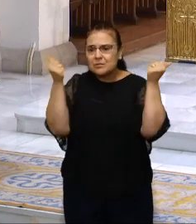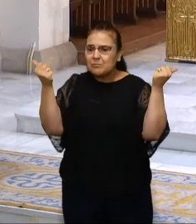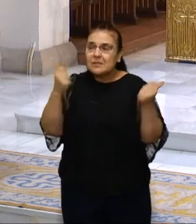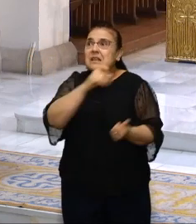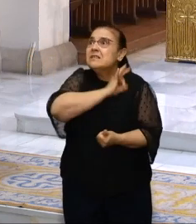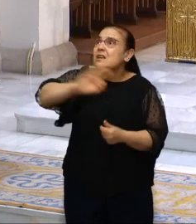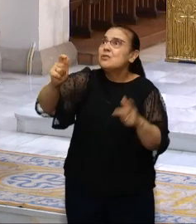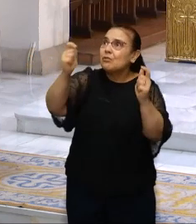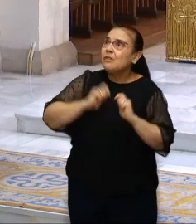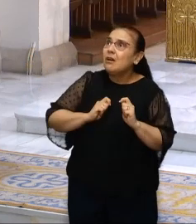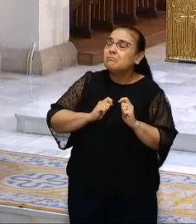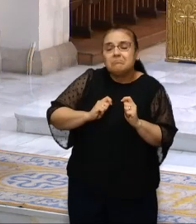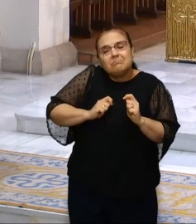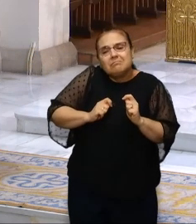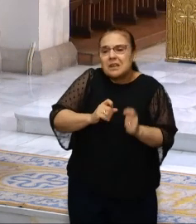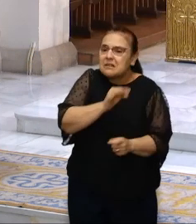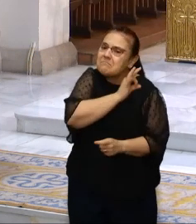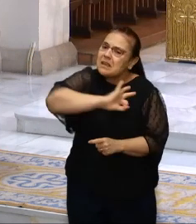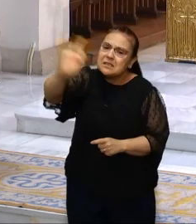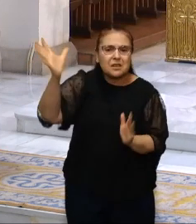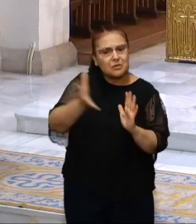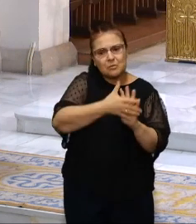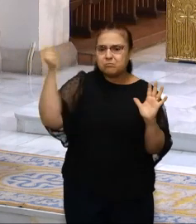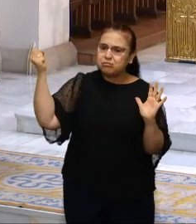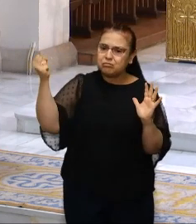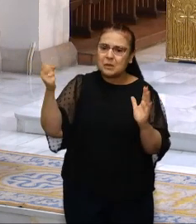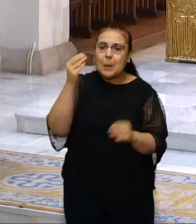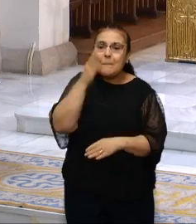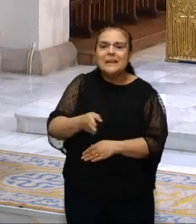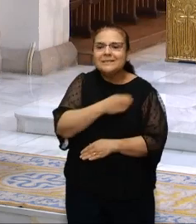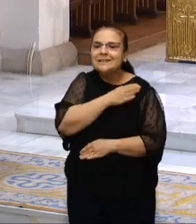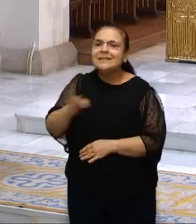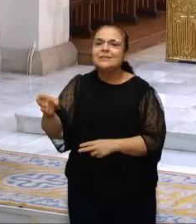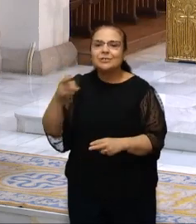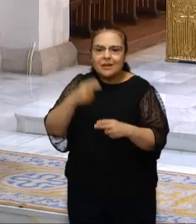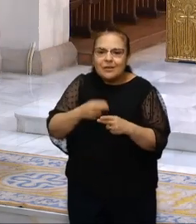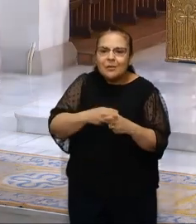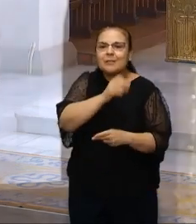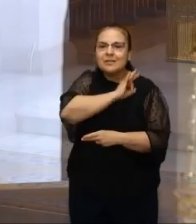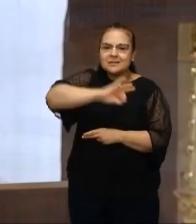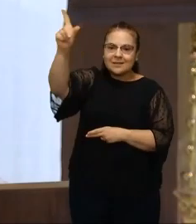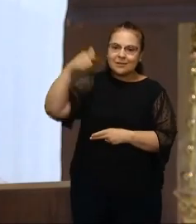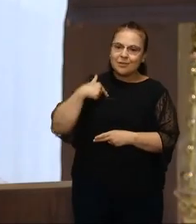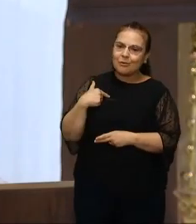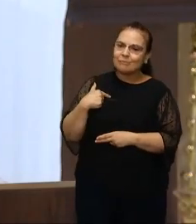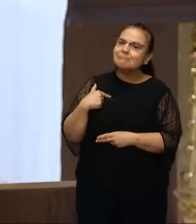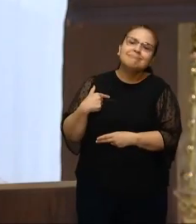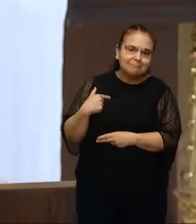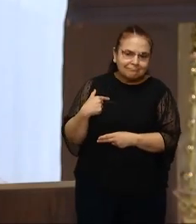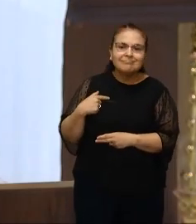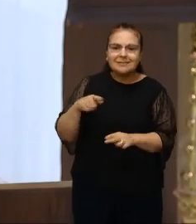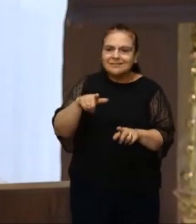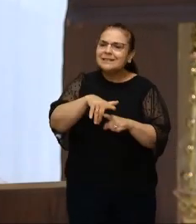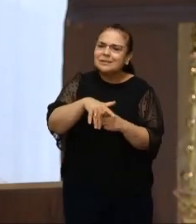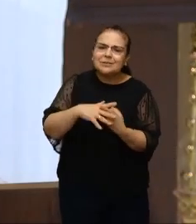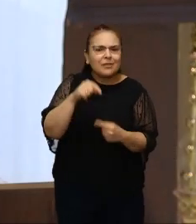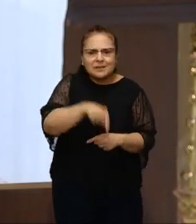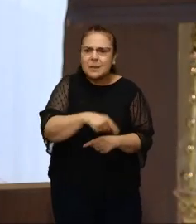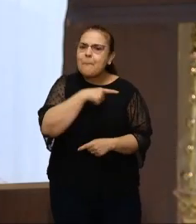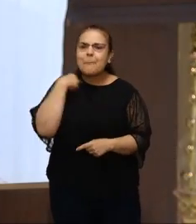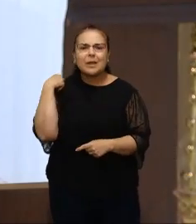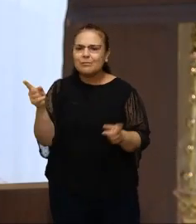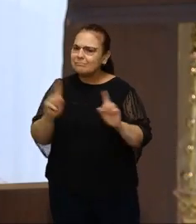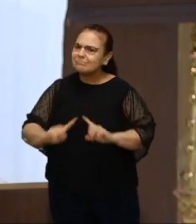el Señor me lo quitó. Bendito sea el nombre del Señor. A pesar de todo esto, Job no pecó